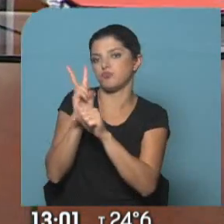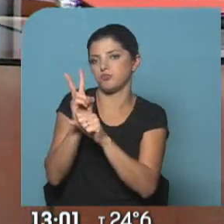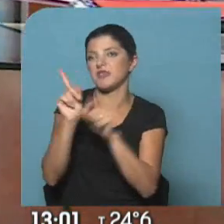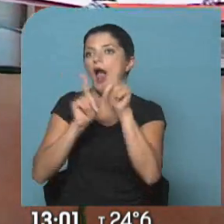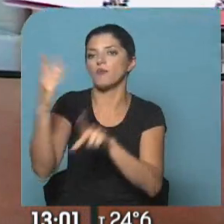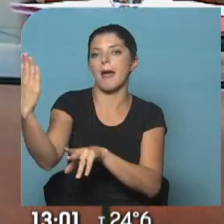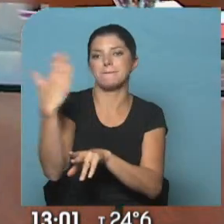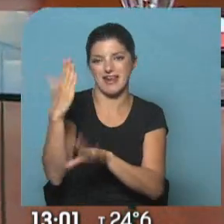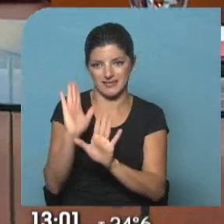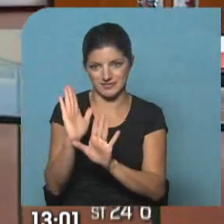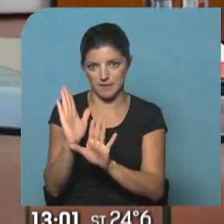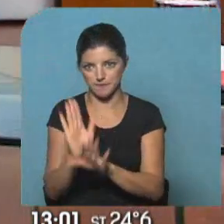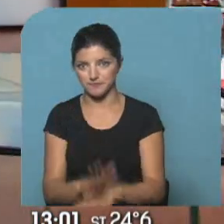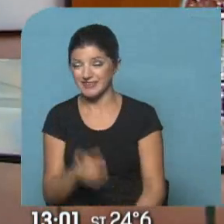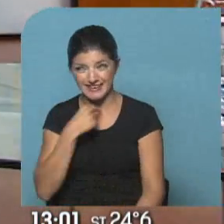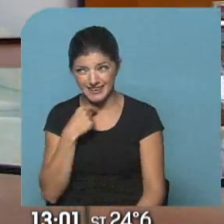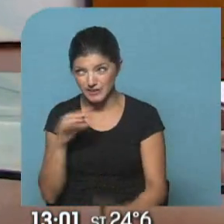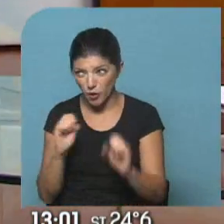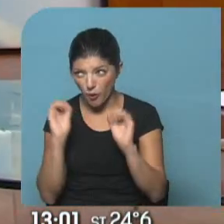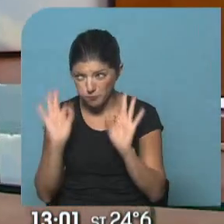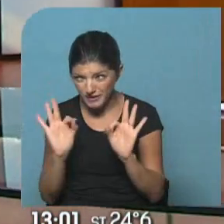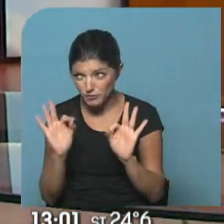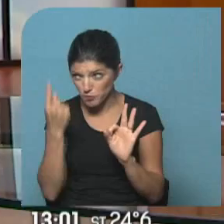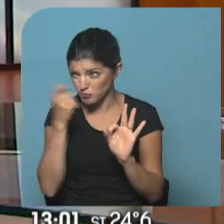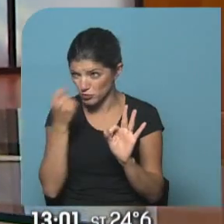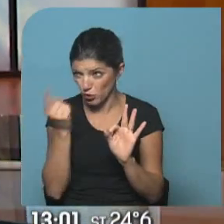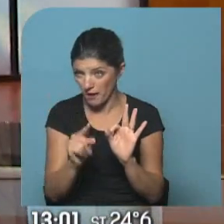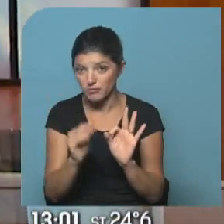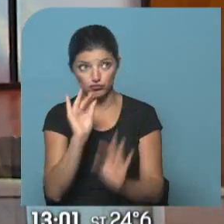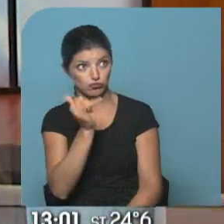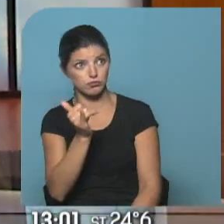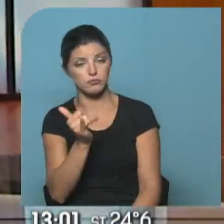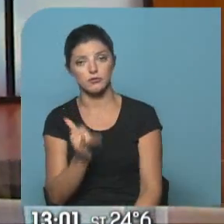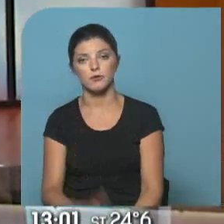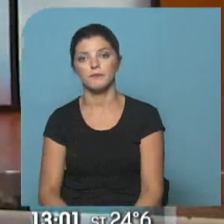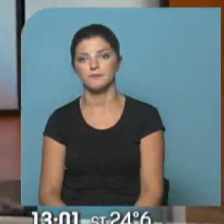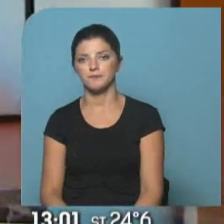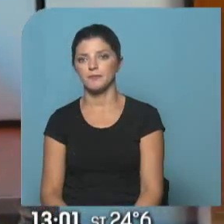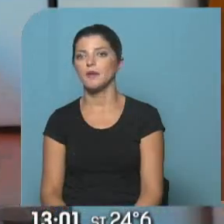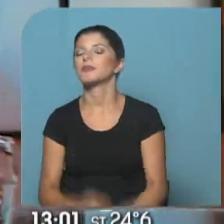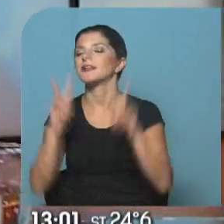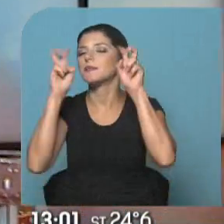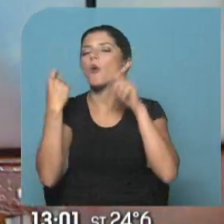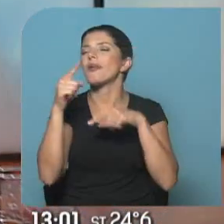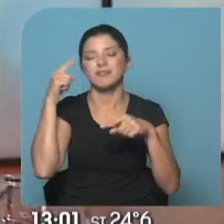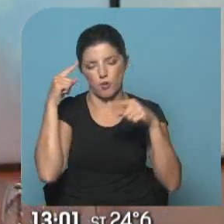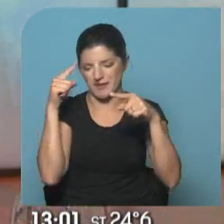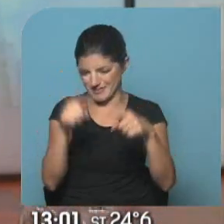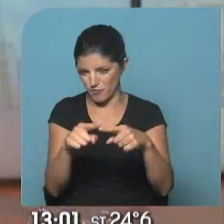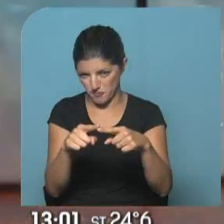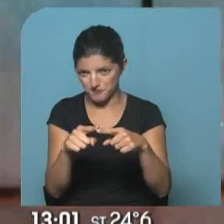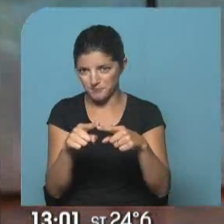amenazas. Ahora, si querés que te complete la pregunta y tengo un minuto más, porque el tema es cuál es la misión de las Fuerzas Armadas, ¿no? Y